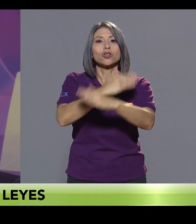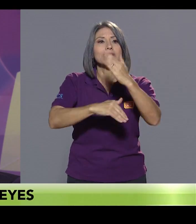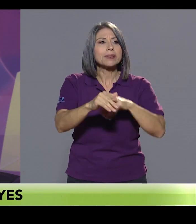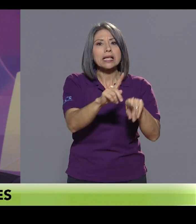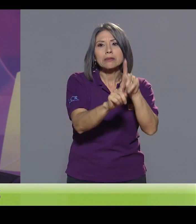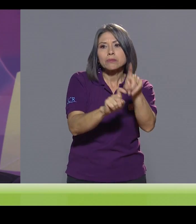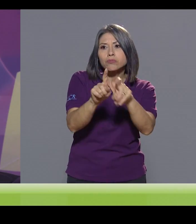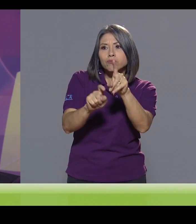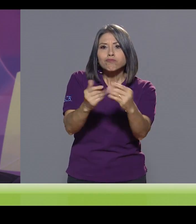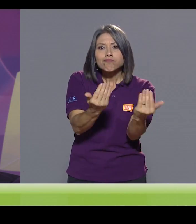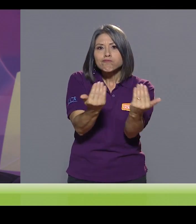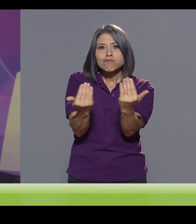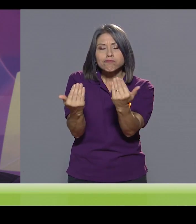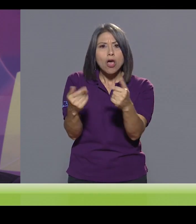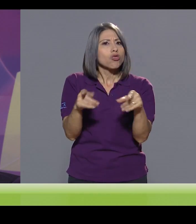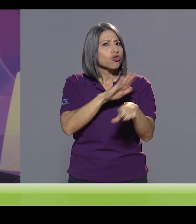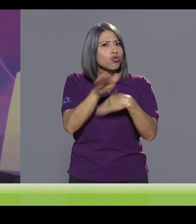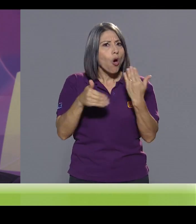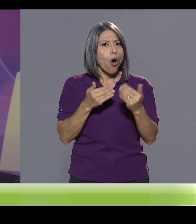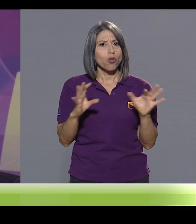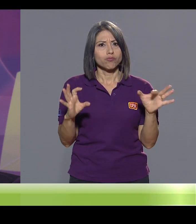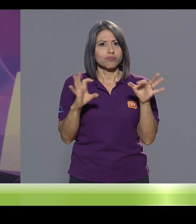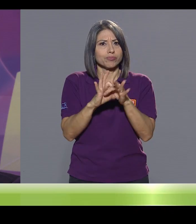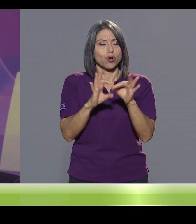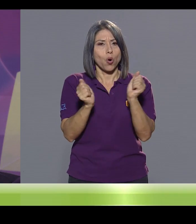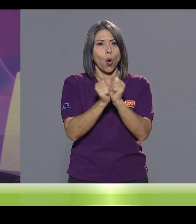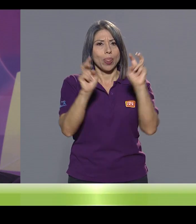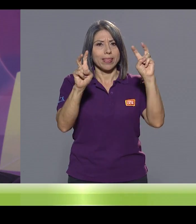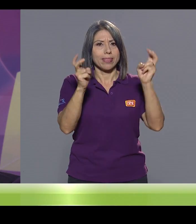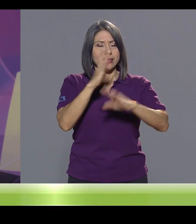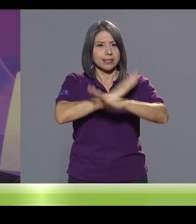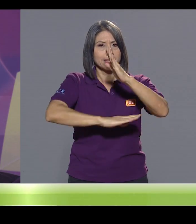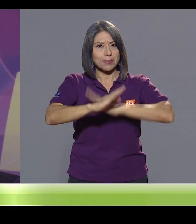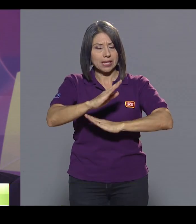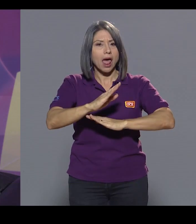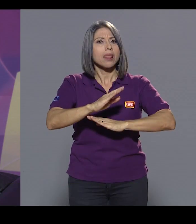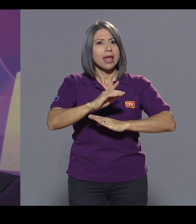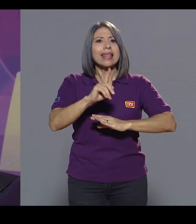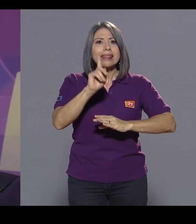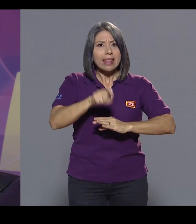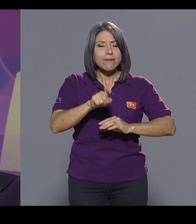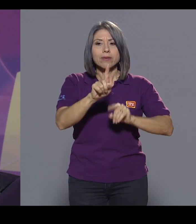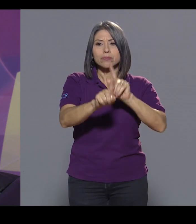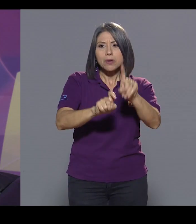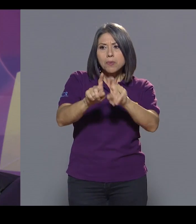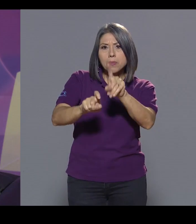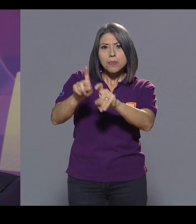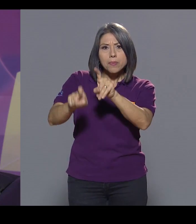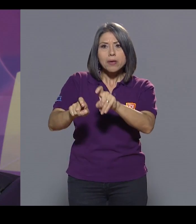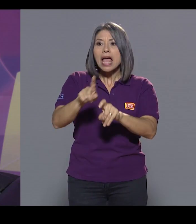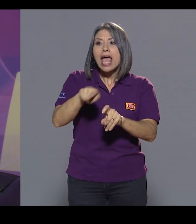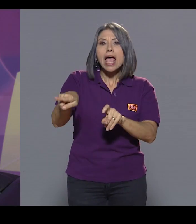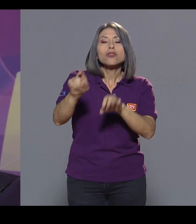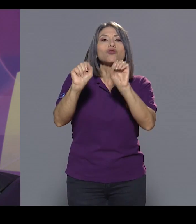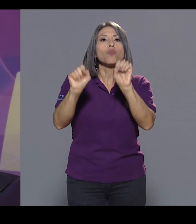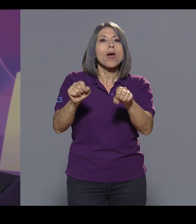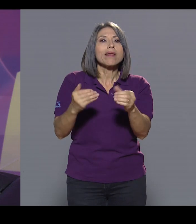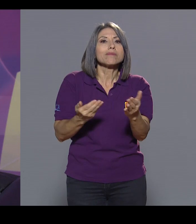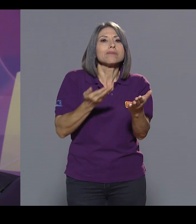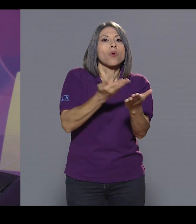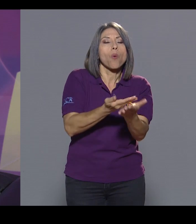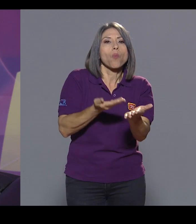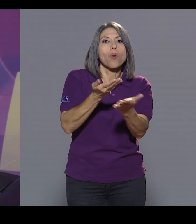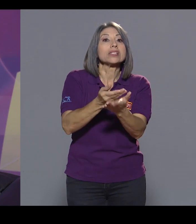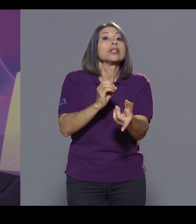es consultado, y ahí pueden además presentar propuestas o mejoras a